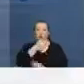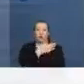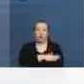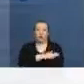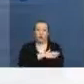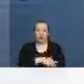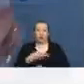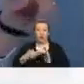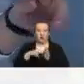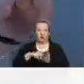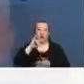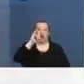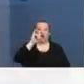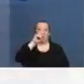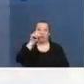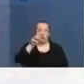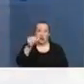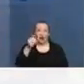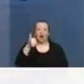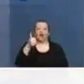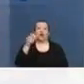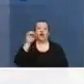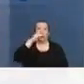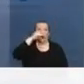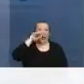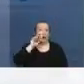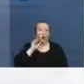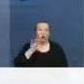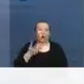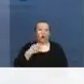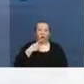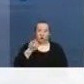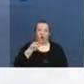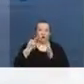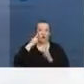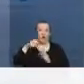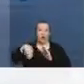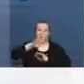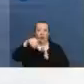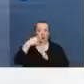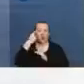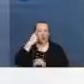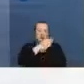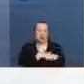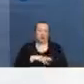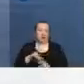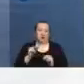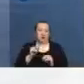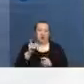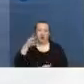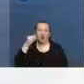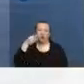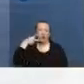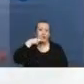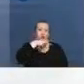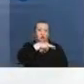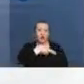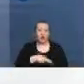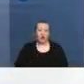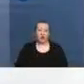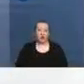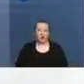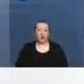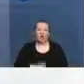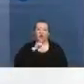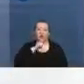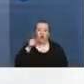reunidos con misa con un negocio para comprar stage presidente que tenemos una vergüenza en tiro sur inestable